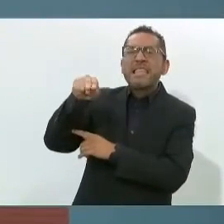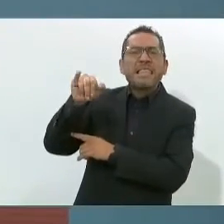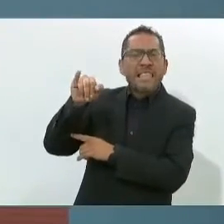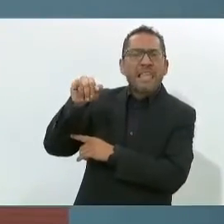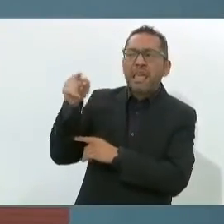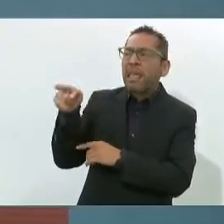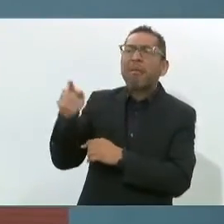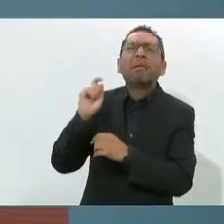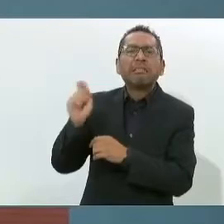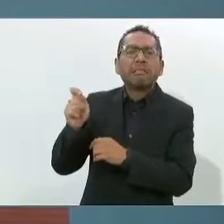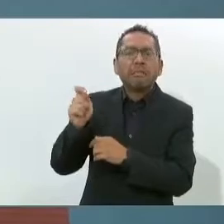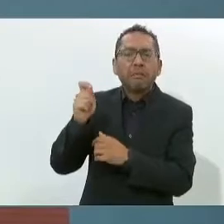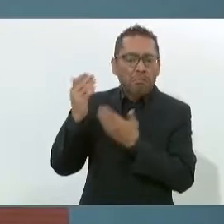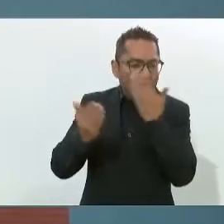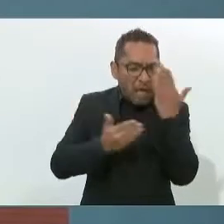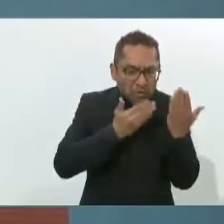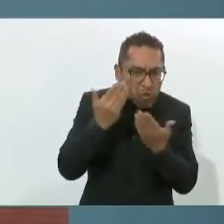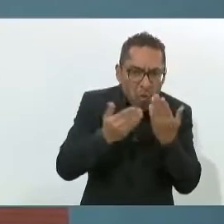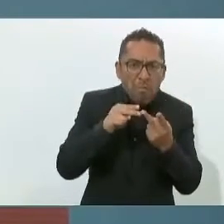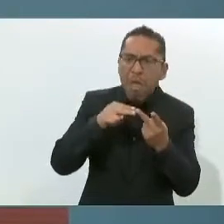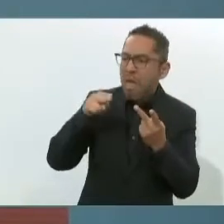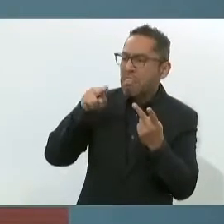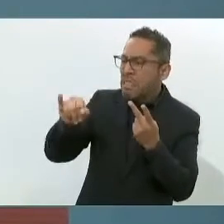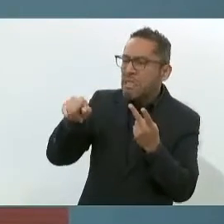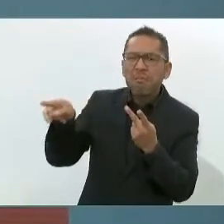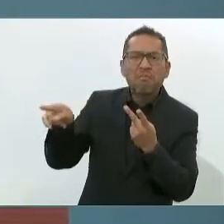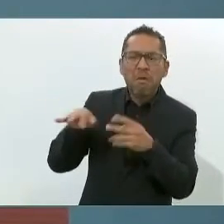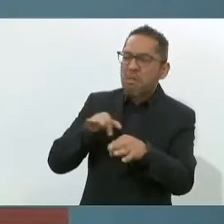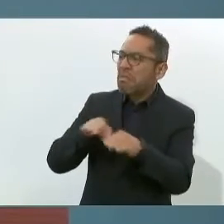que ni estudian ni trabajan,